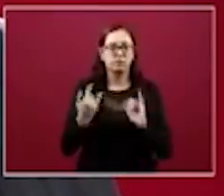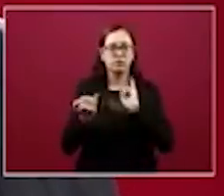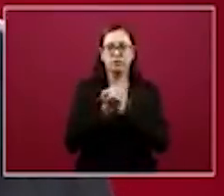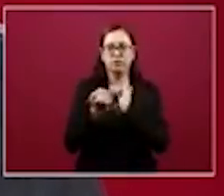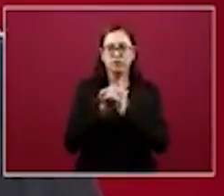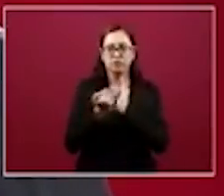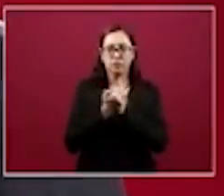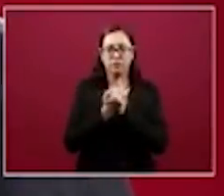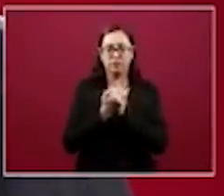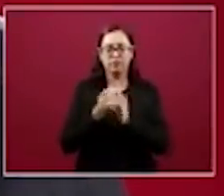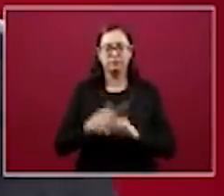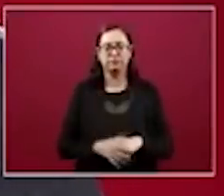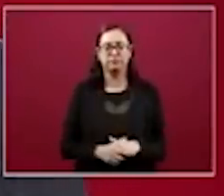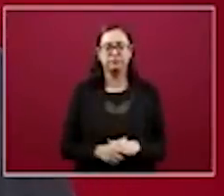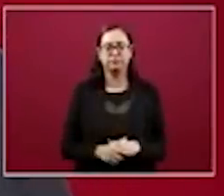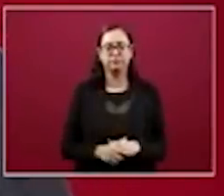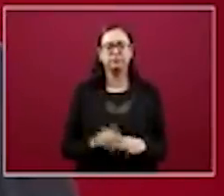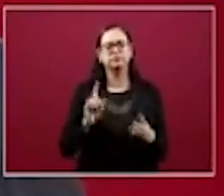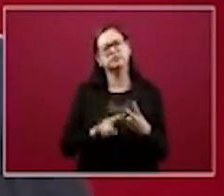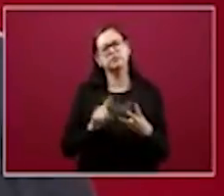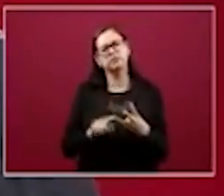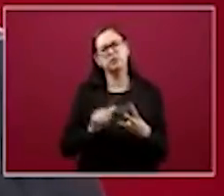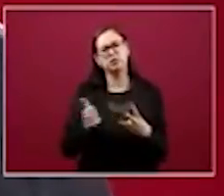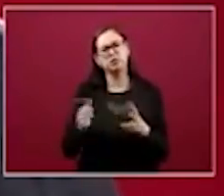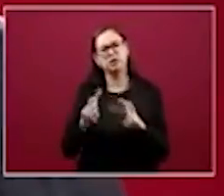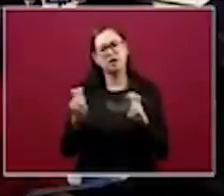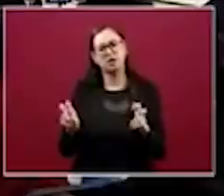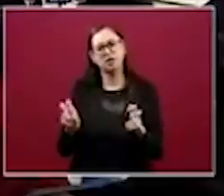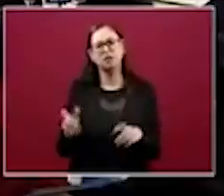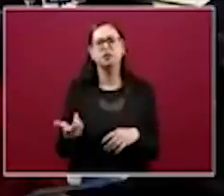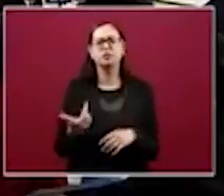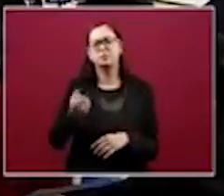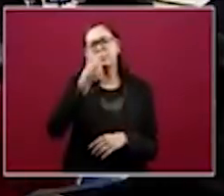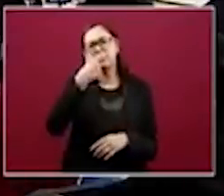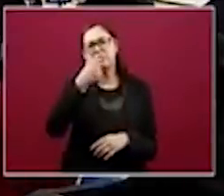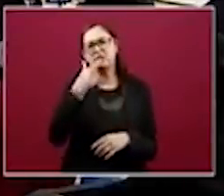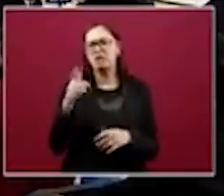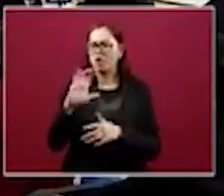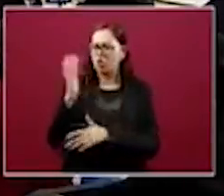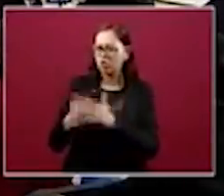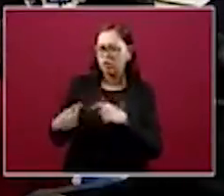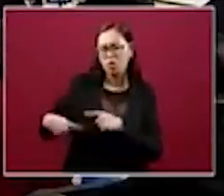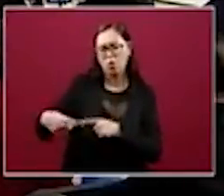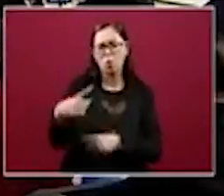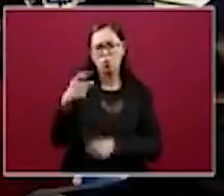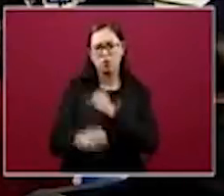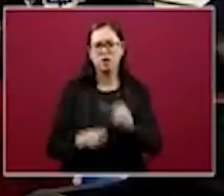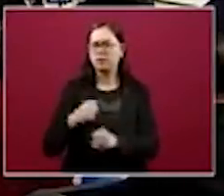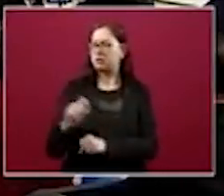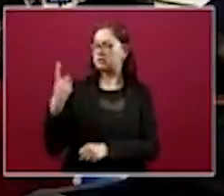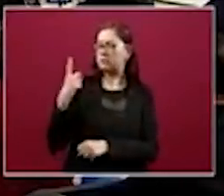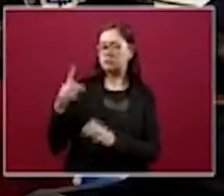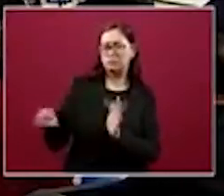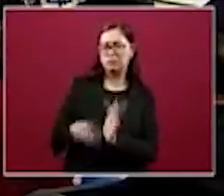misma manera. El otro asunto que… Es sobre los medicamentos. Muchos de estos contratos tienen duración de un año y se firmaron